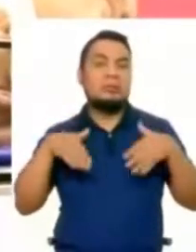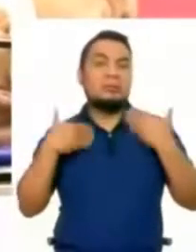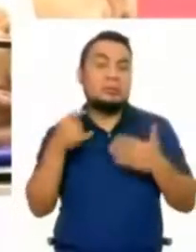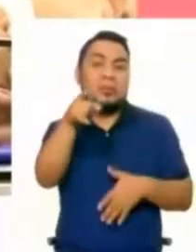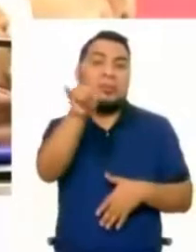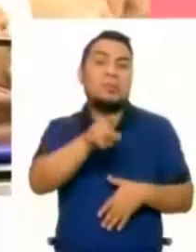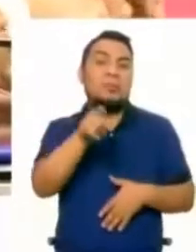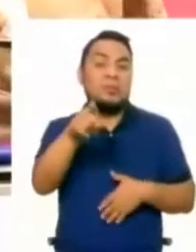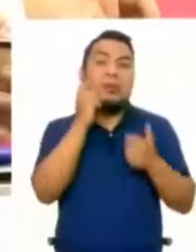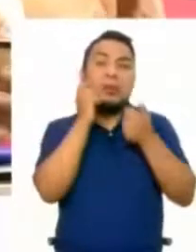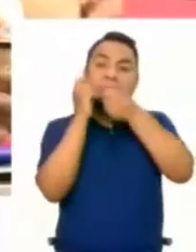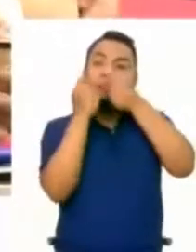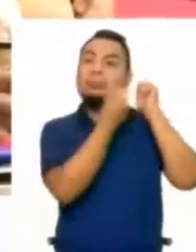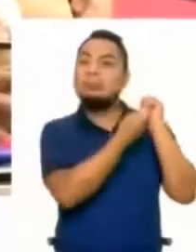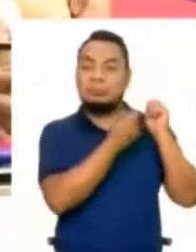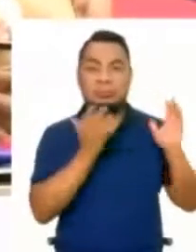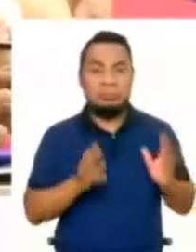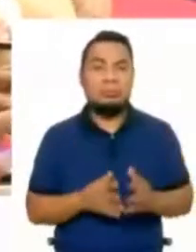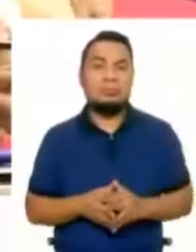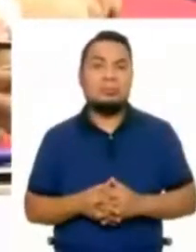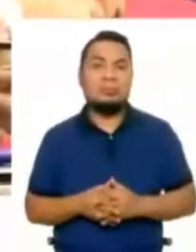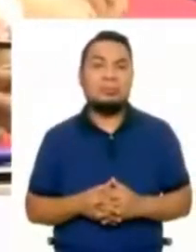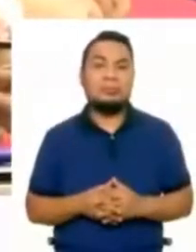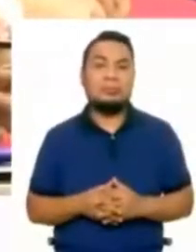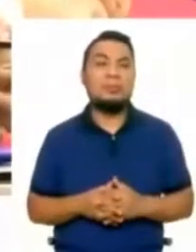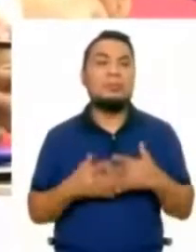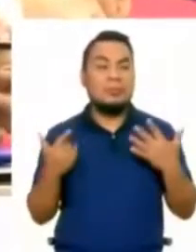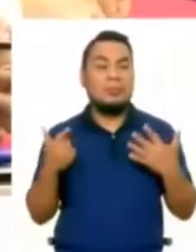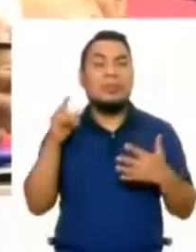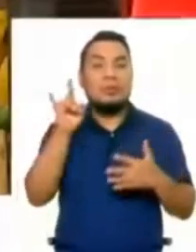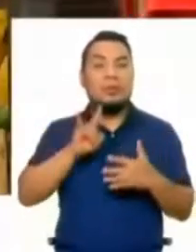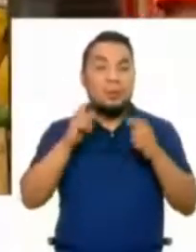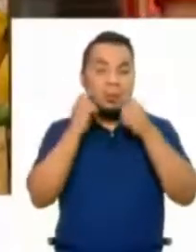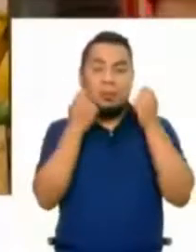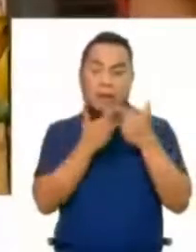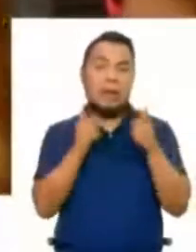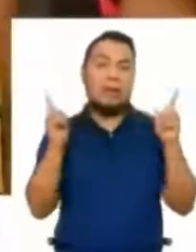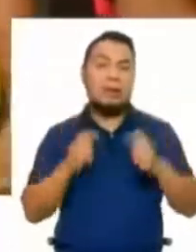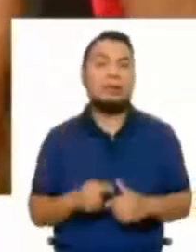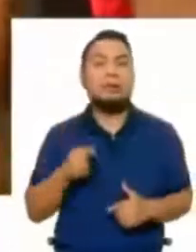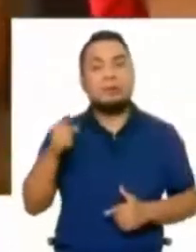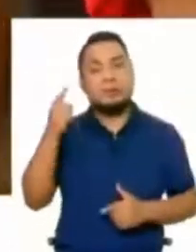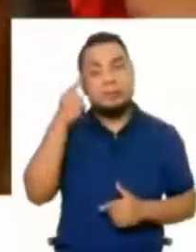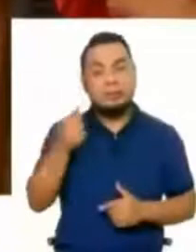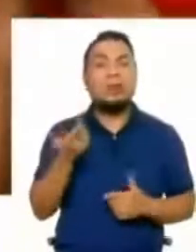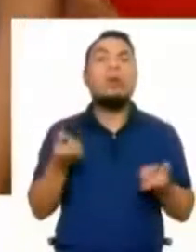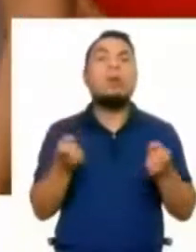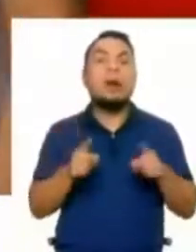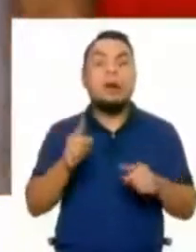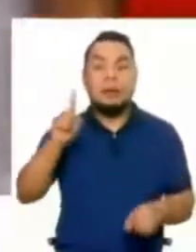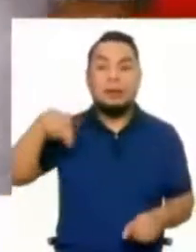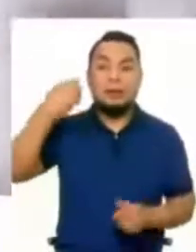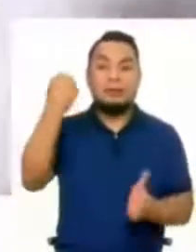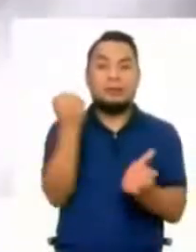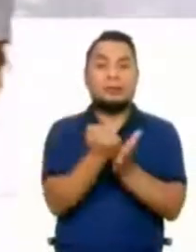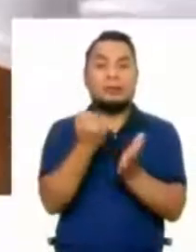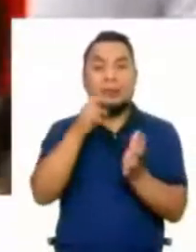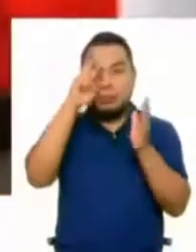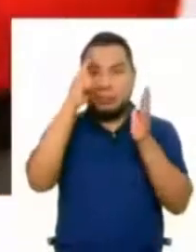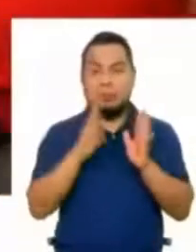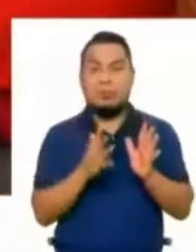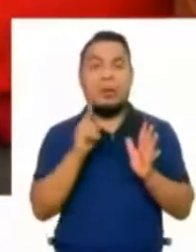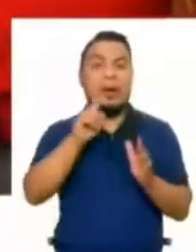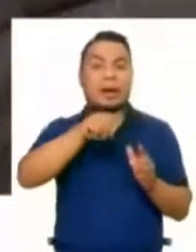aforo al 100% en sus aulas. ¿Qué les parecen las decisiones de este Consejo de